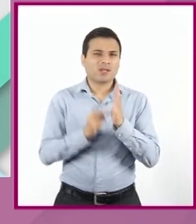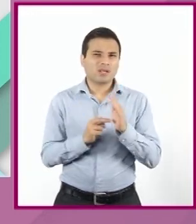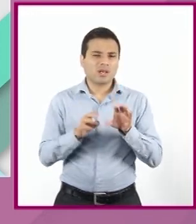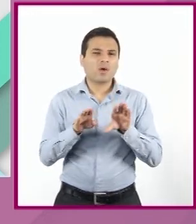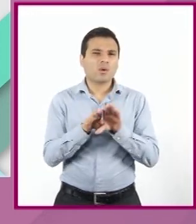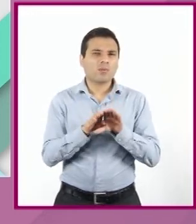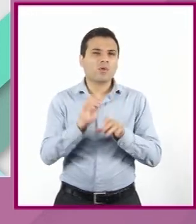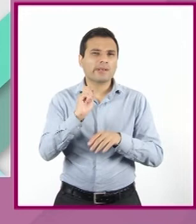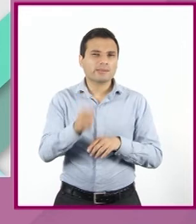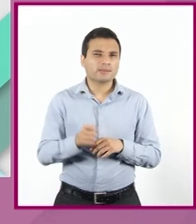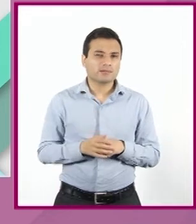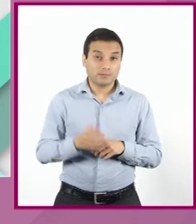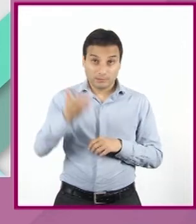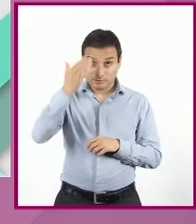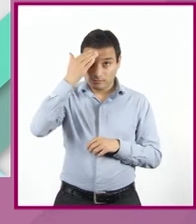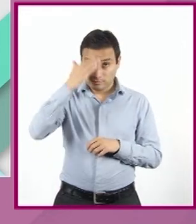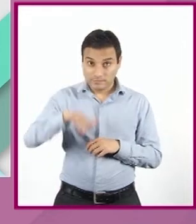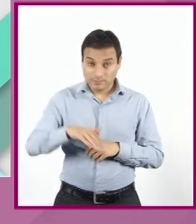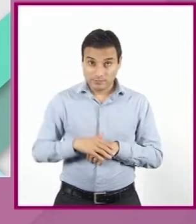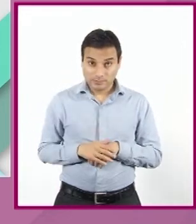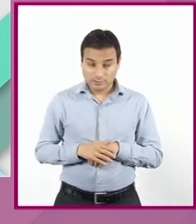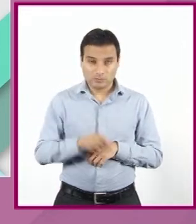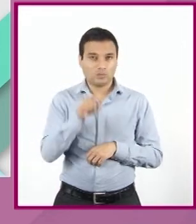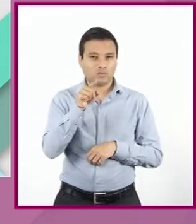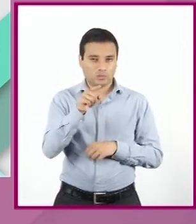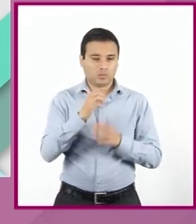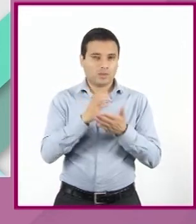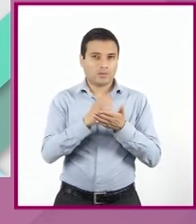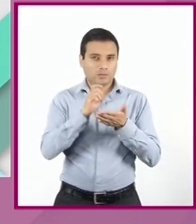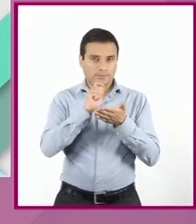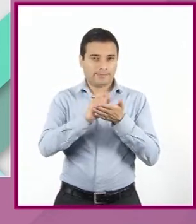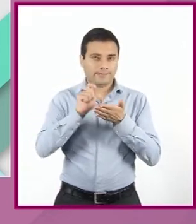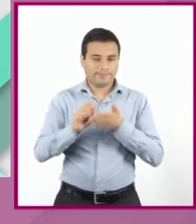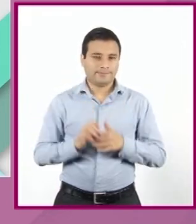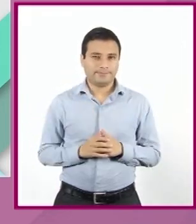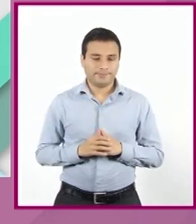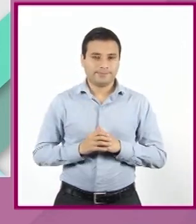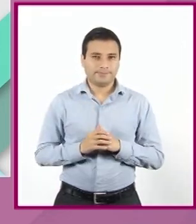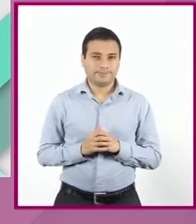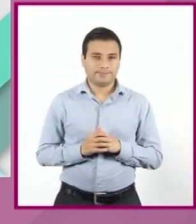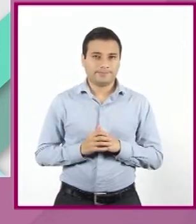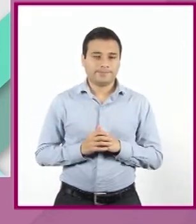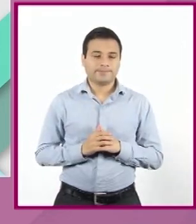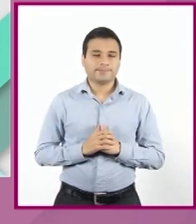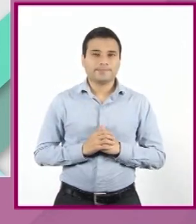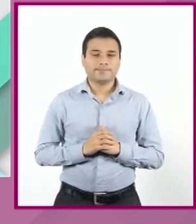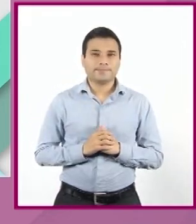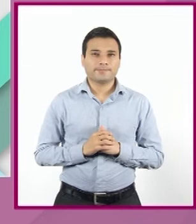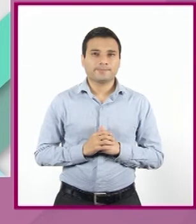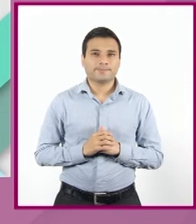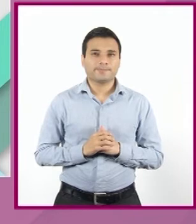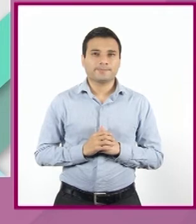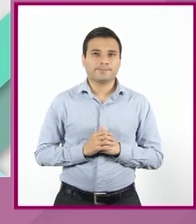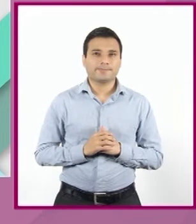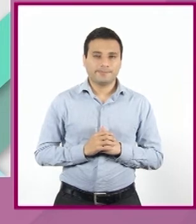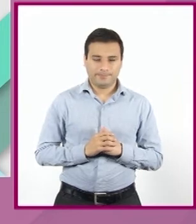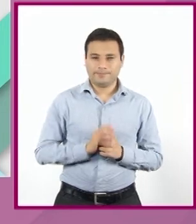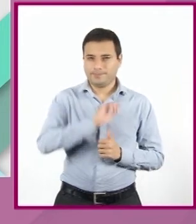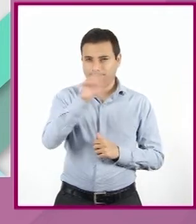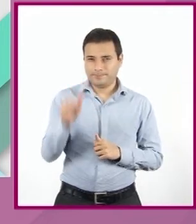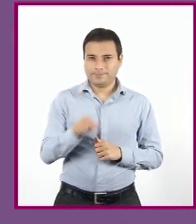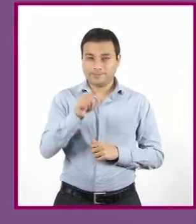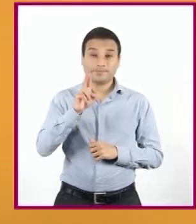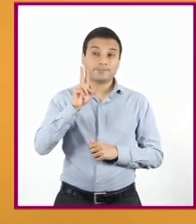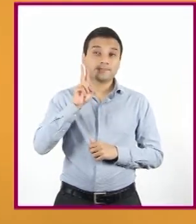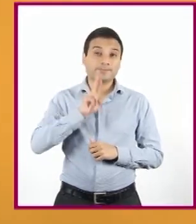la sucesión? Tomen nota en sus cuadernos de las respuestas anteriores para que las validen más